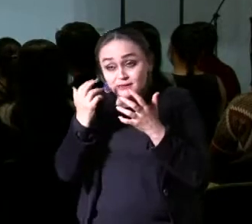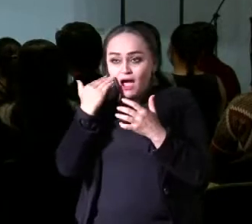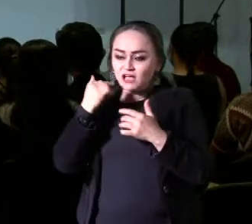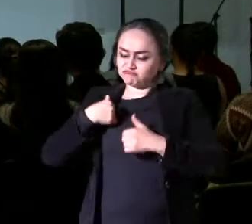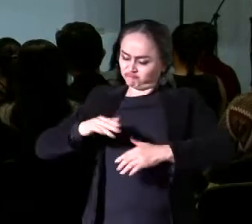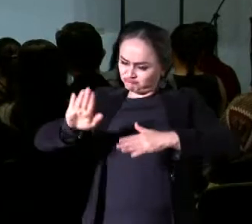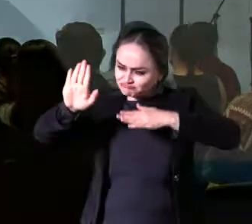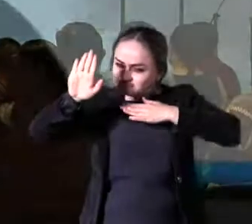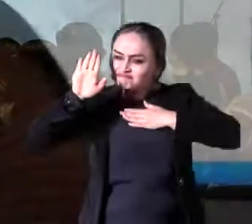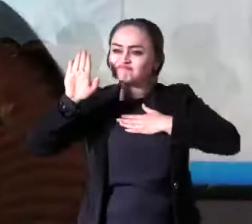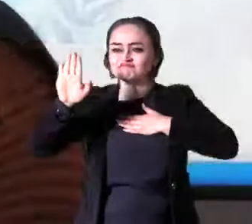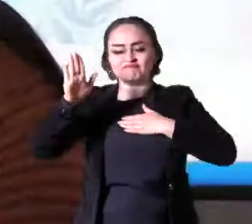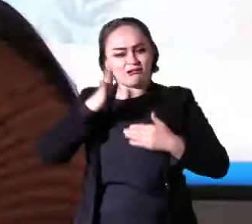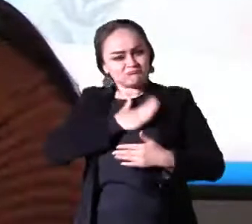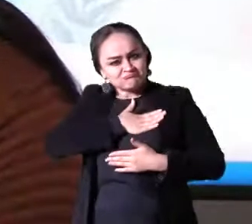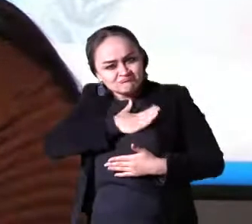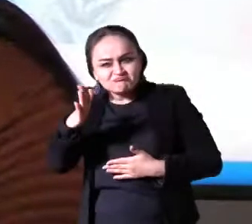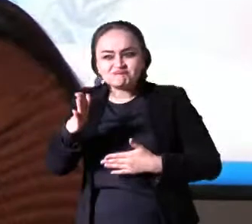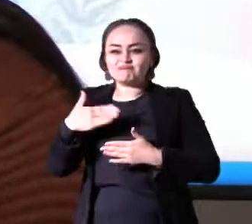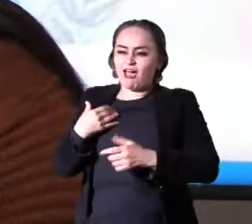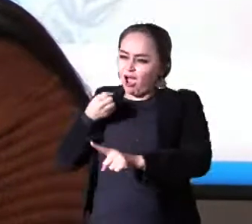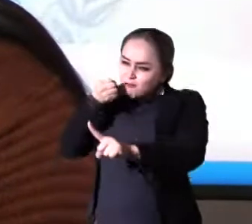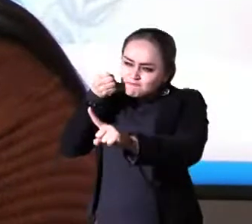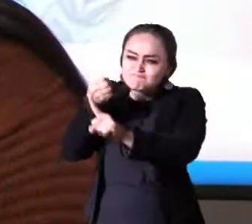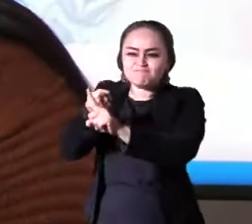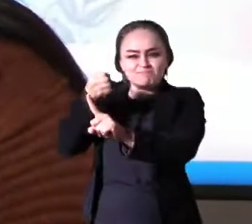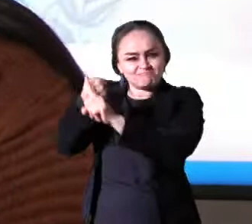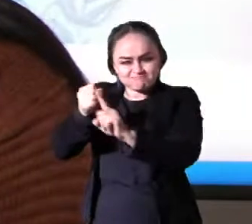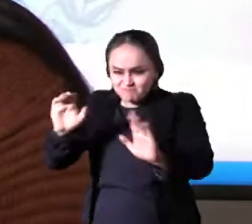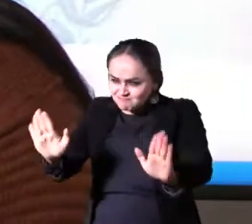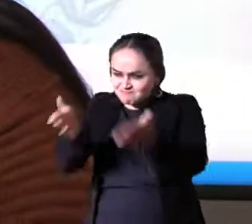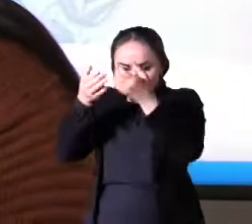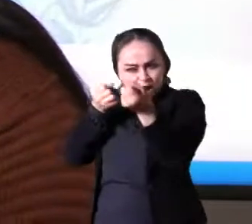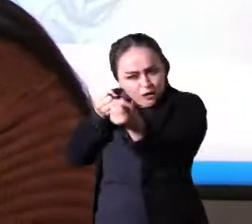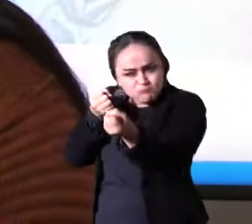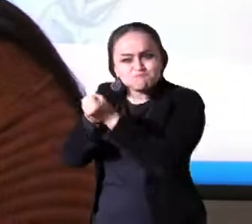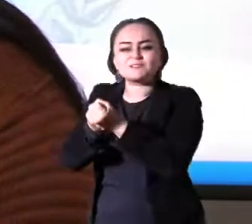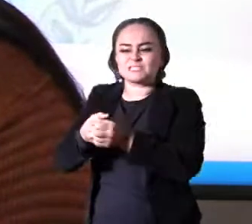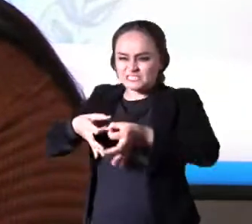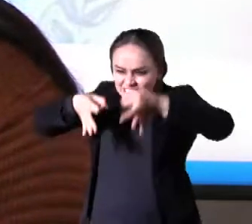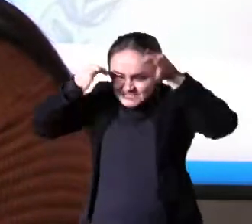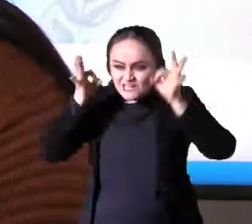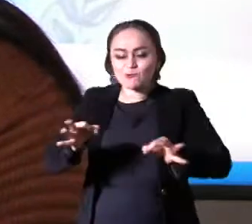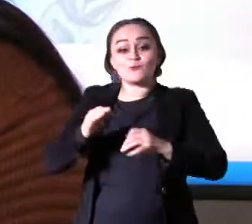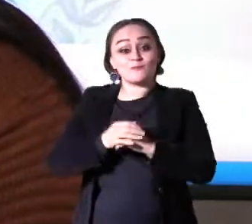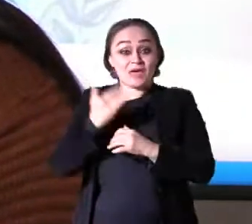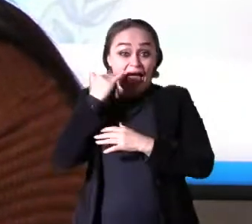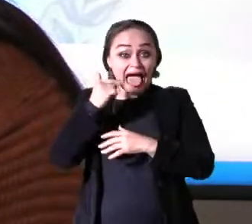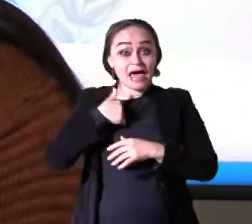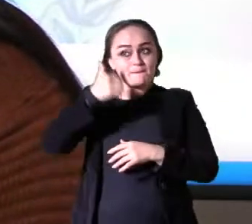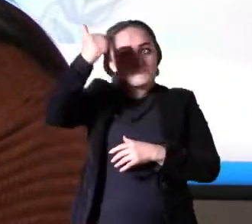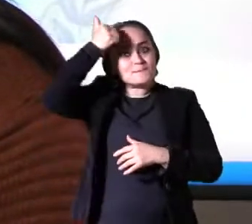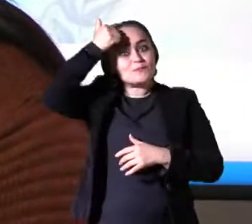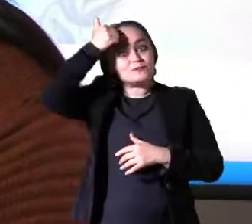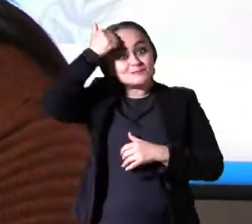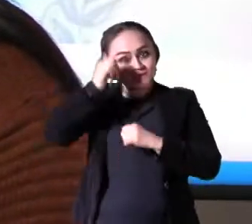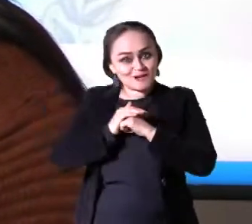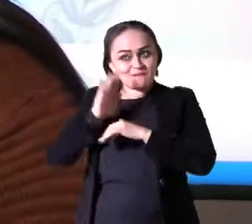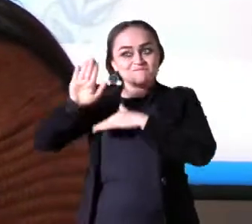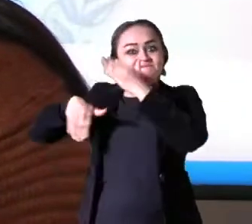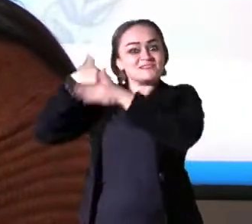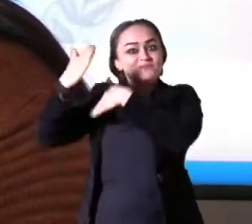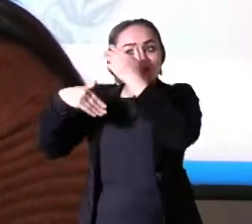para la búsqueda de mejoras a través de su trabajo primero como docente años más tarde como